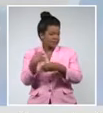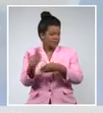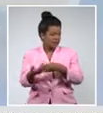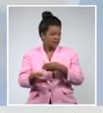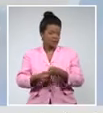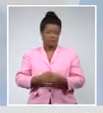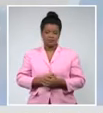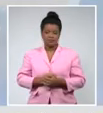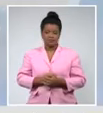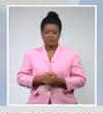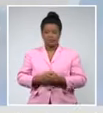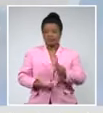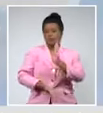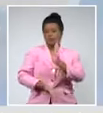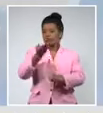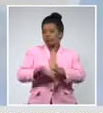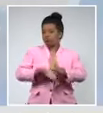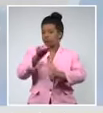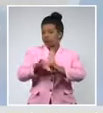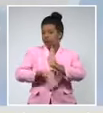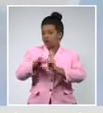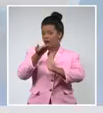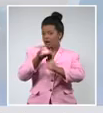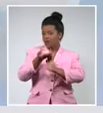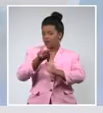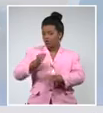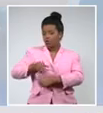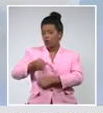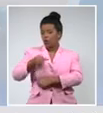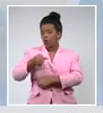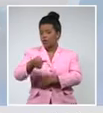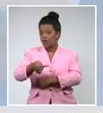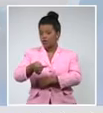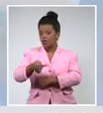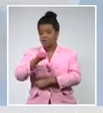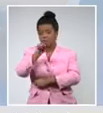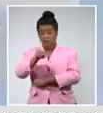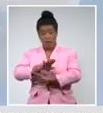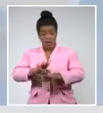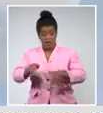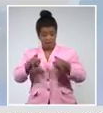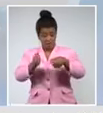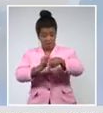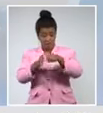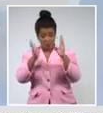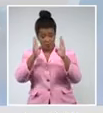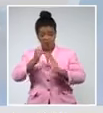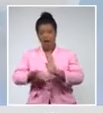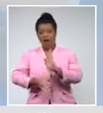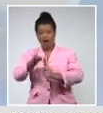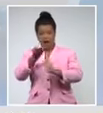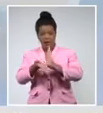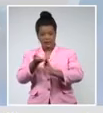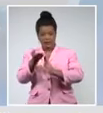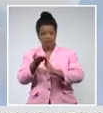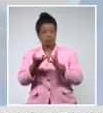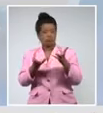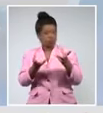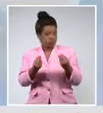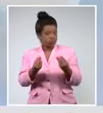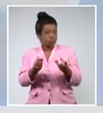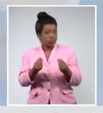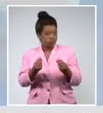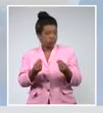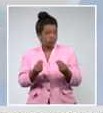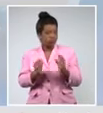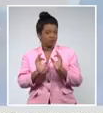las altas que se dan diariamente al estar recuperado un número de pacientes y que